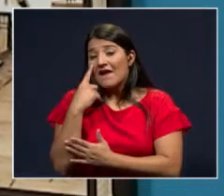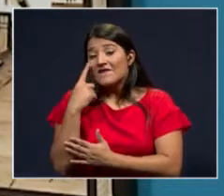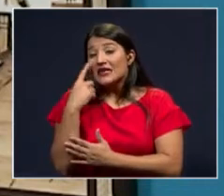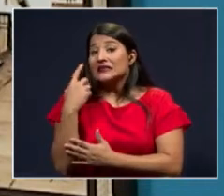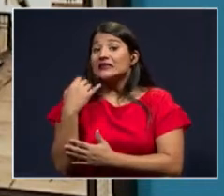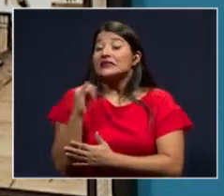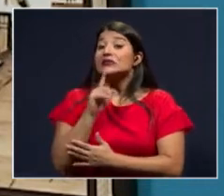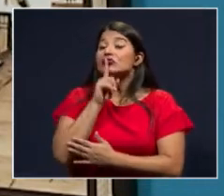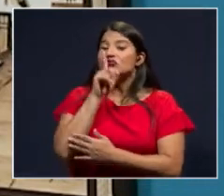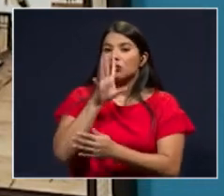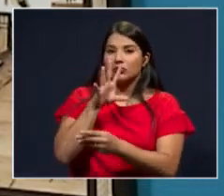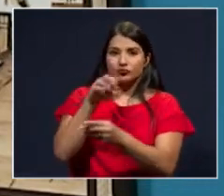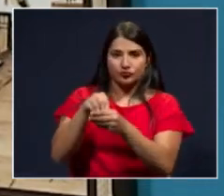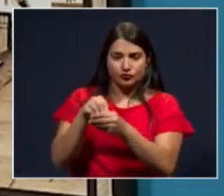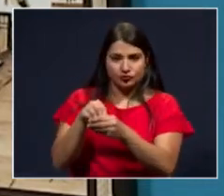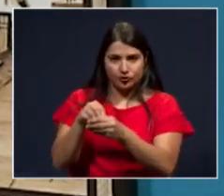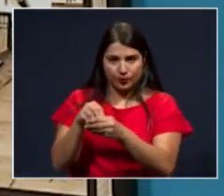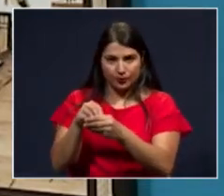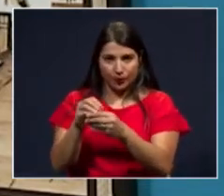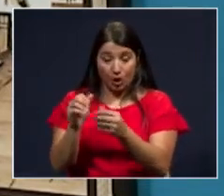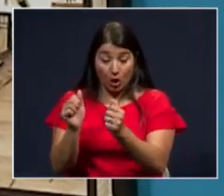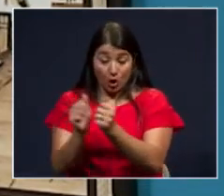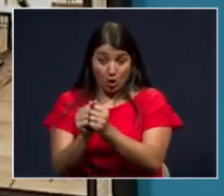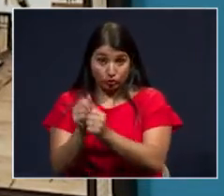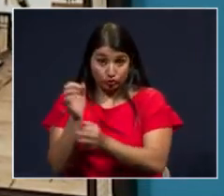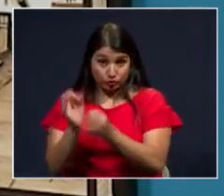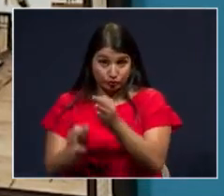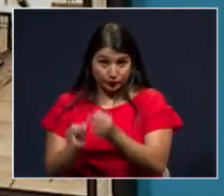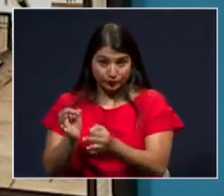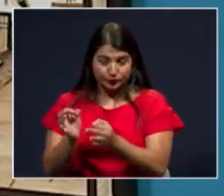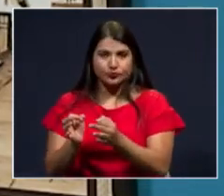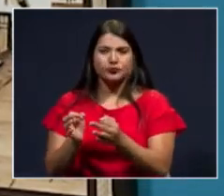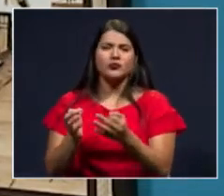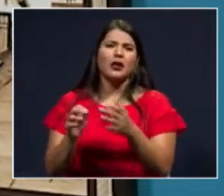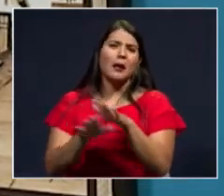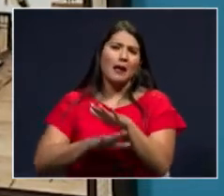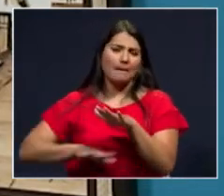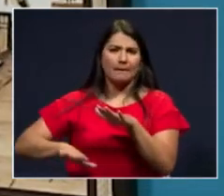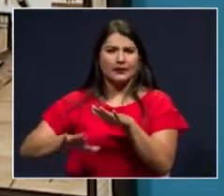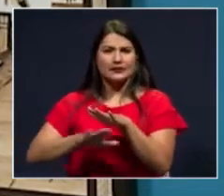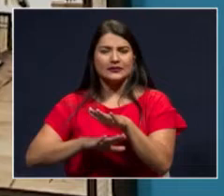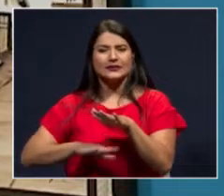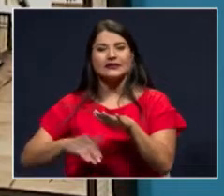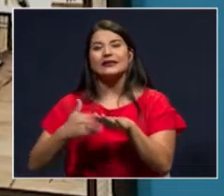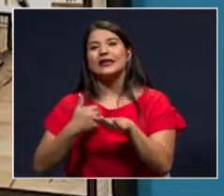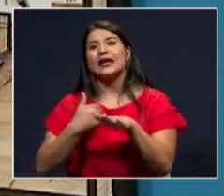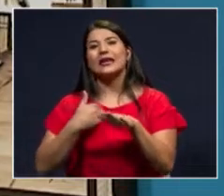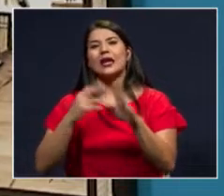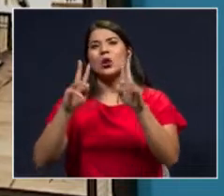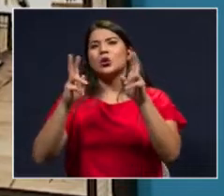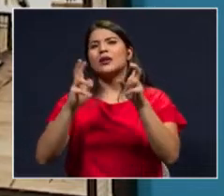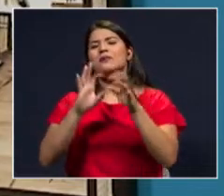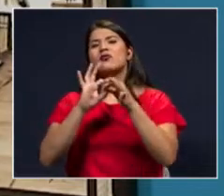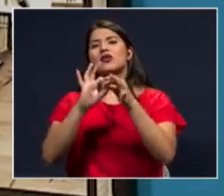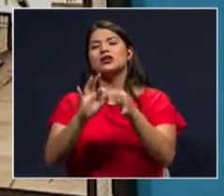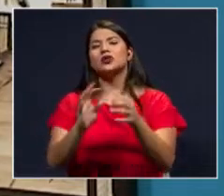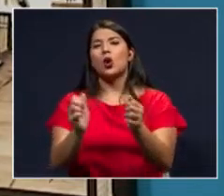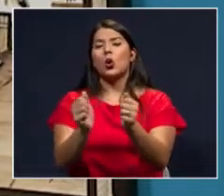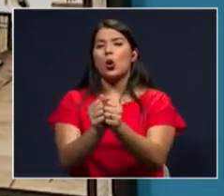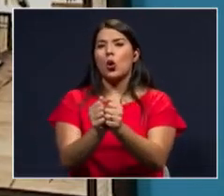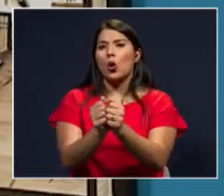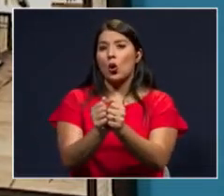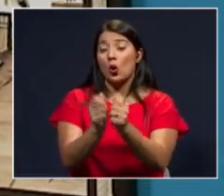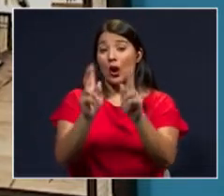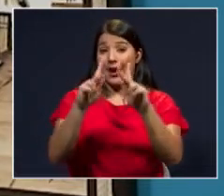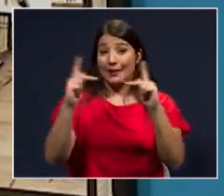que puedan estar rozando con el ordenamiento jurídico. Básicamente hay un asunto relacionado con